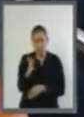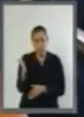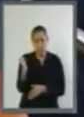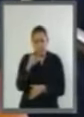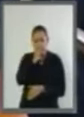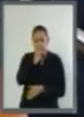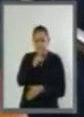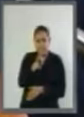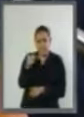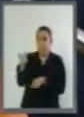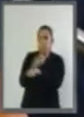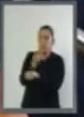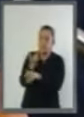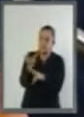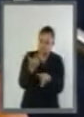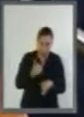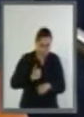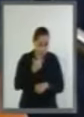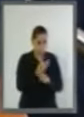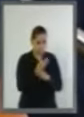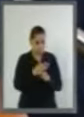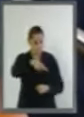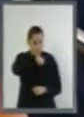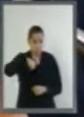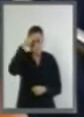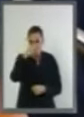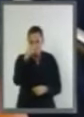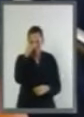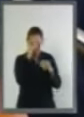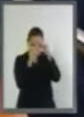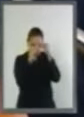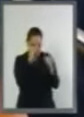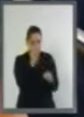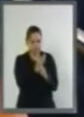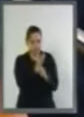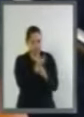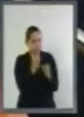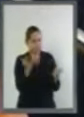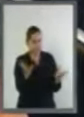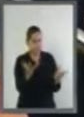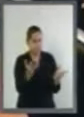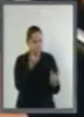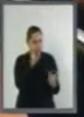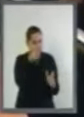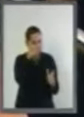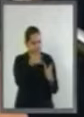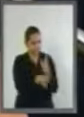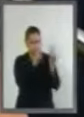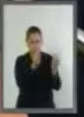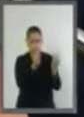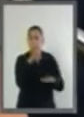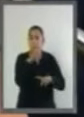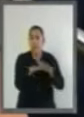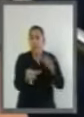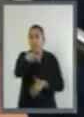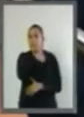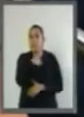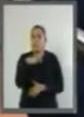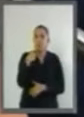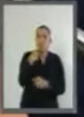México. A veces, por estos espacios, evitamos la discusión interna de los problemas graves que el país